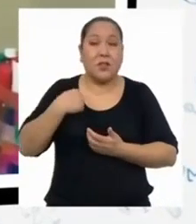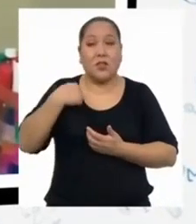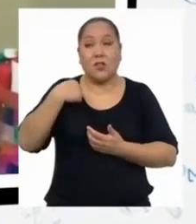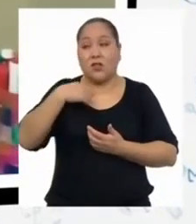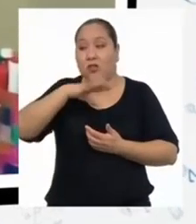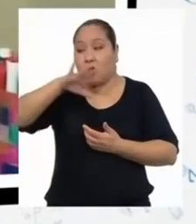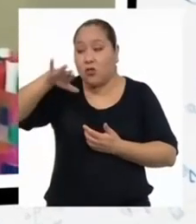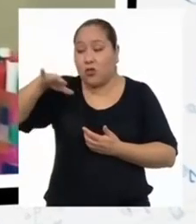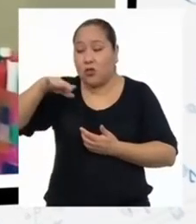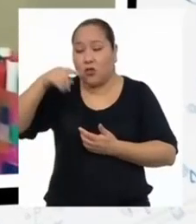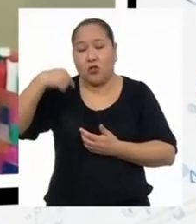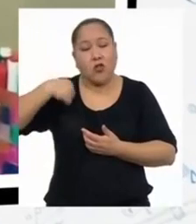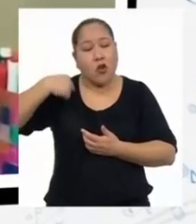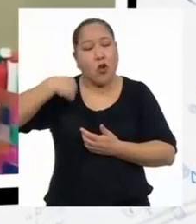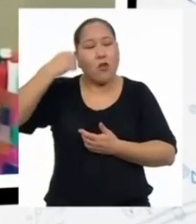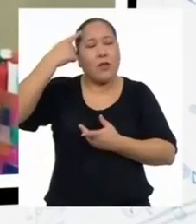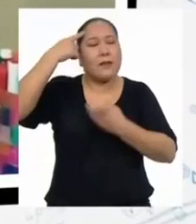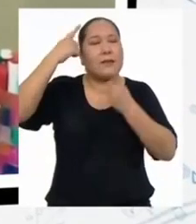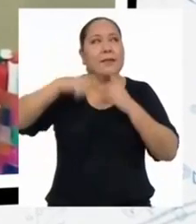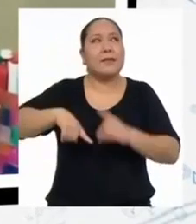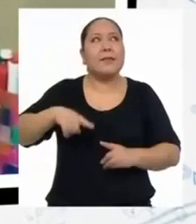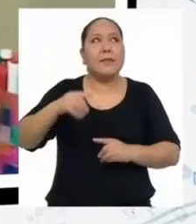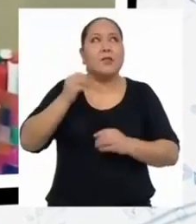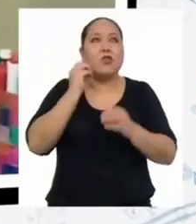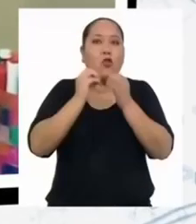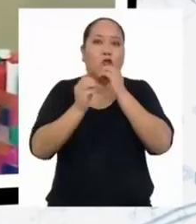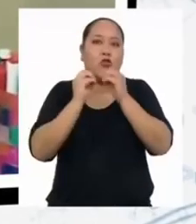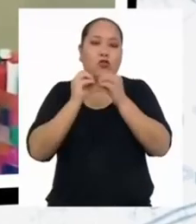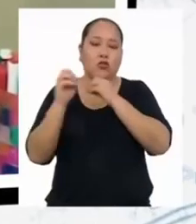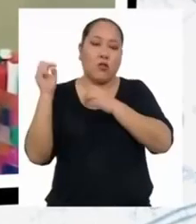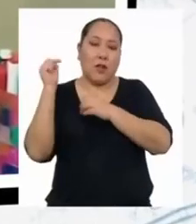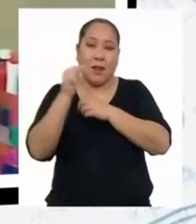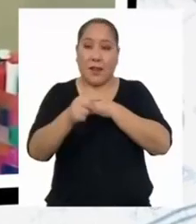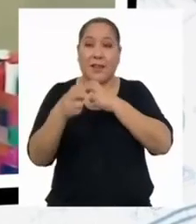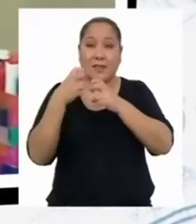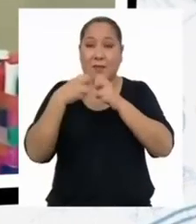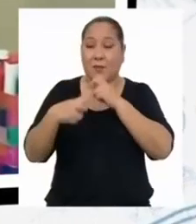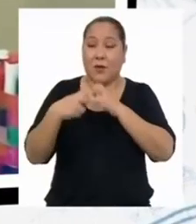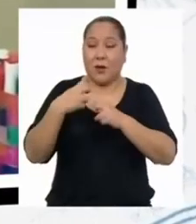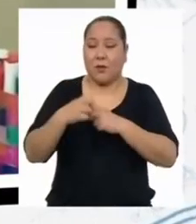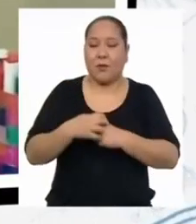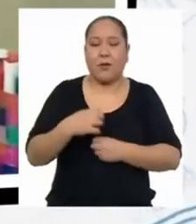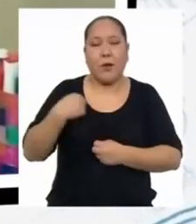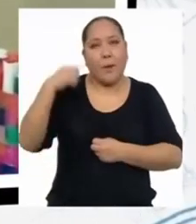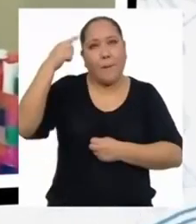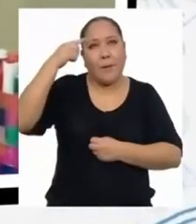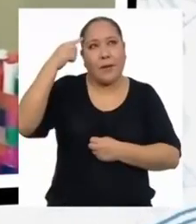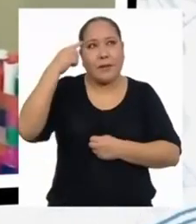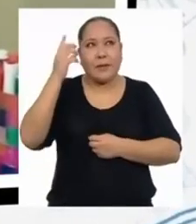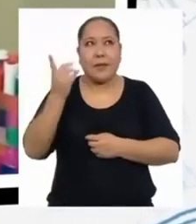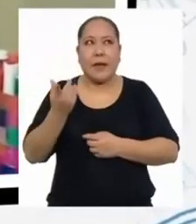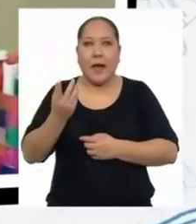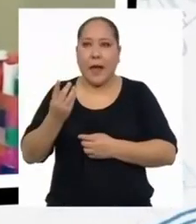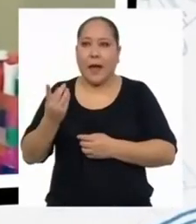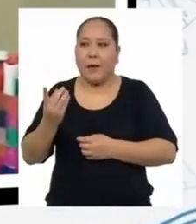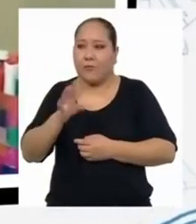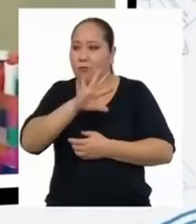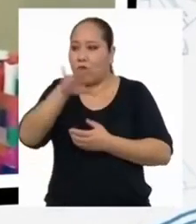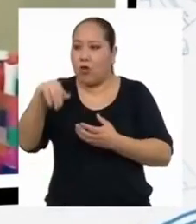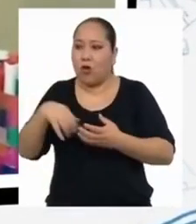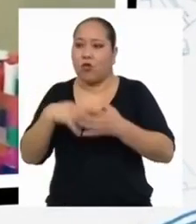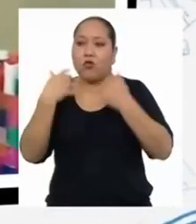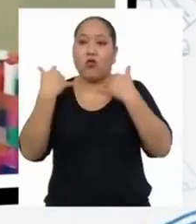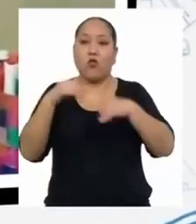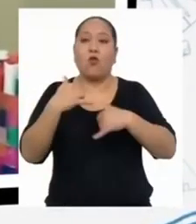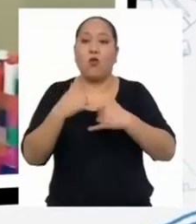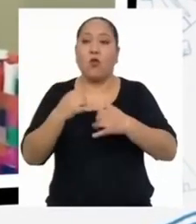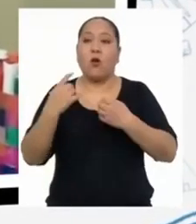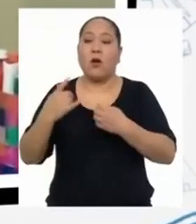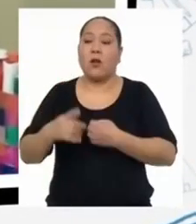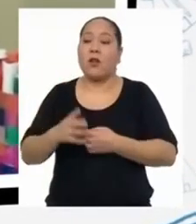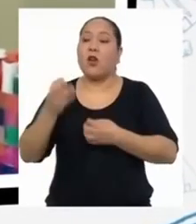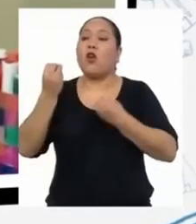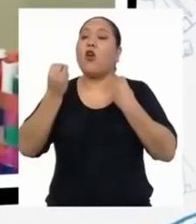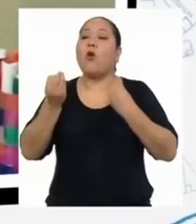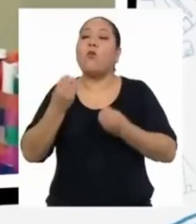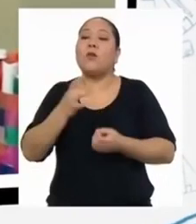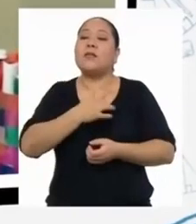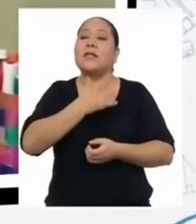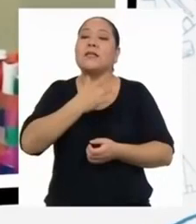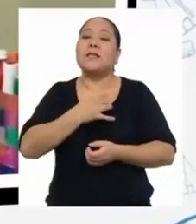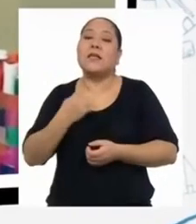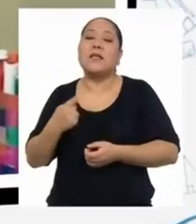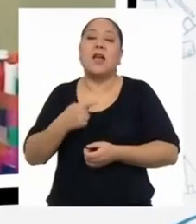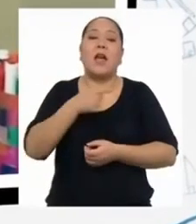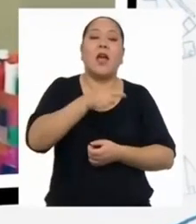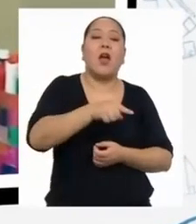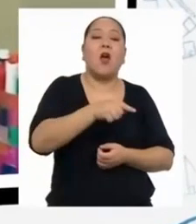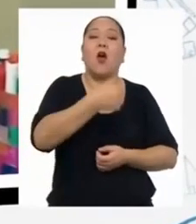una solución a este problema y pensé en hacer un juego en el cual cada uno se ponga en el lugar del otro.